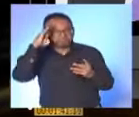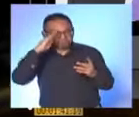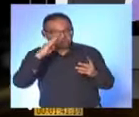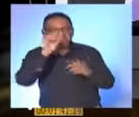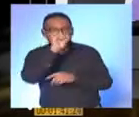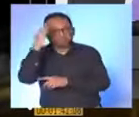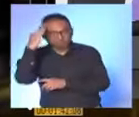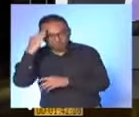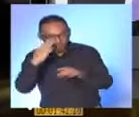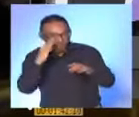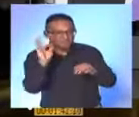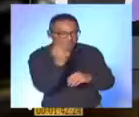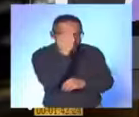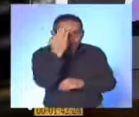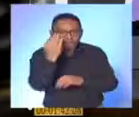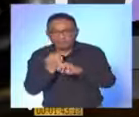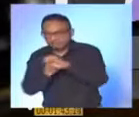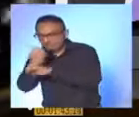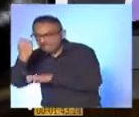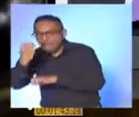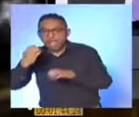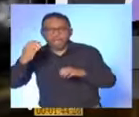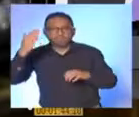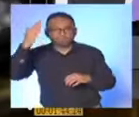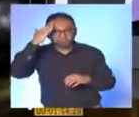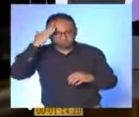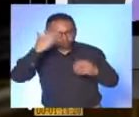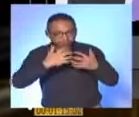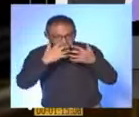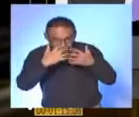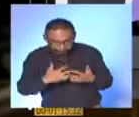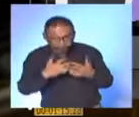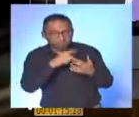federales, estatales, líderes empresariales,